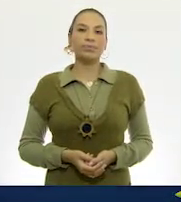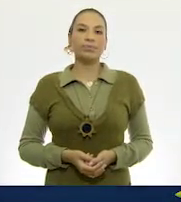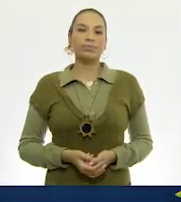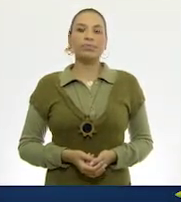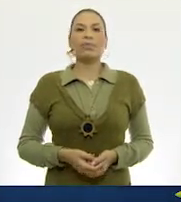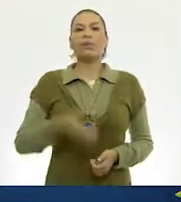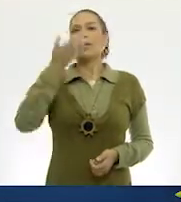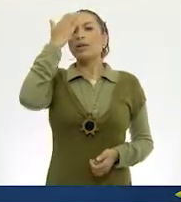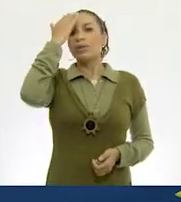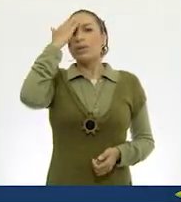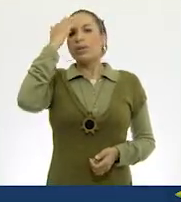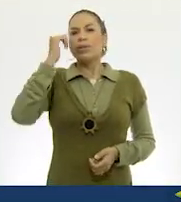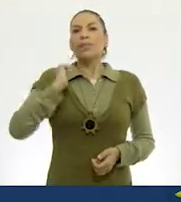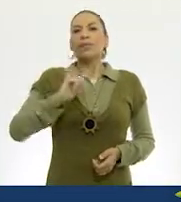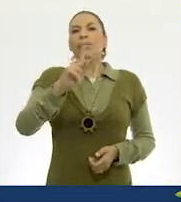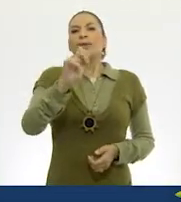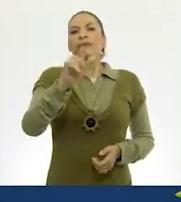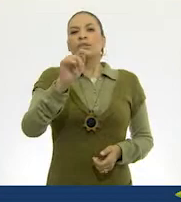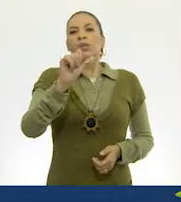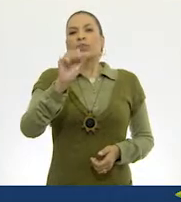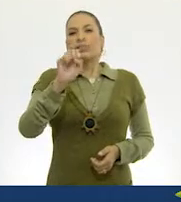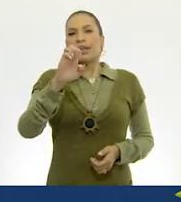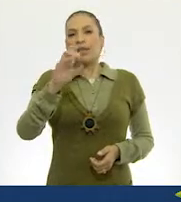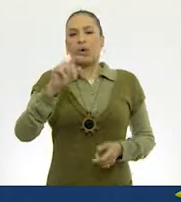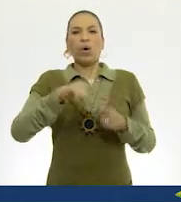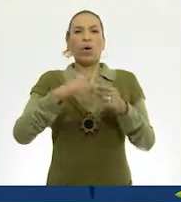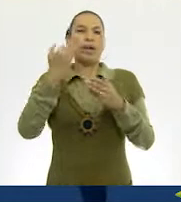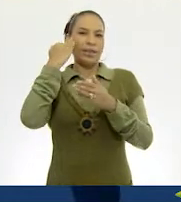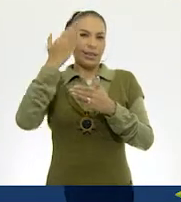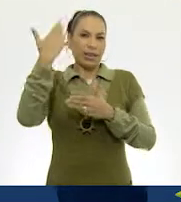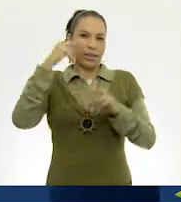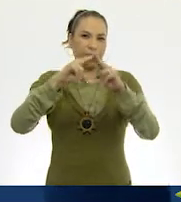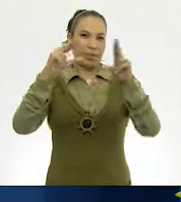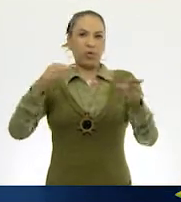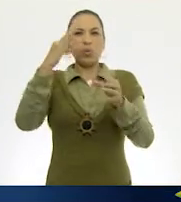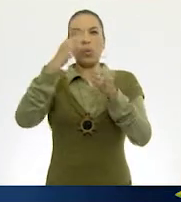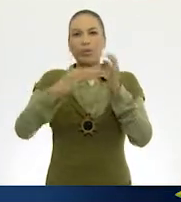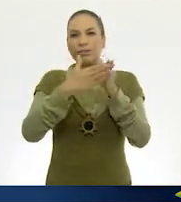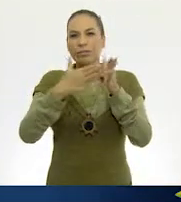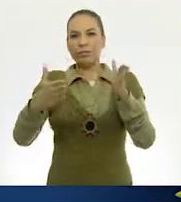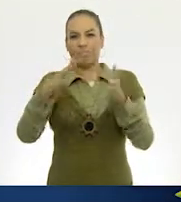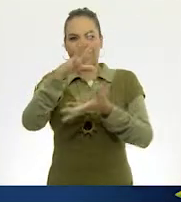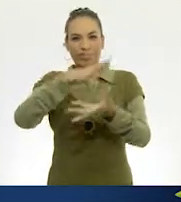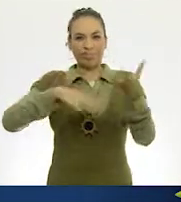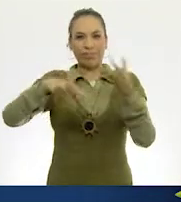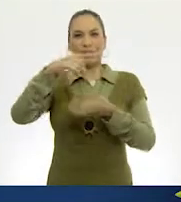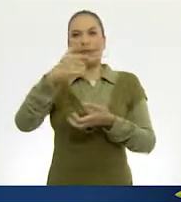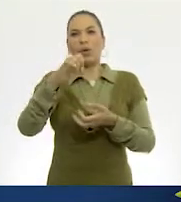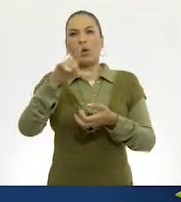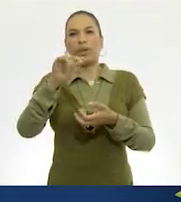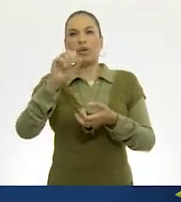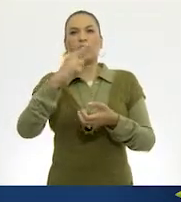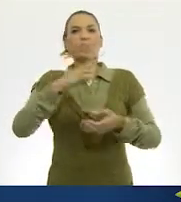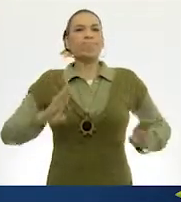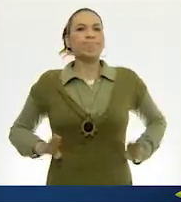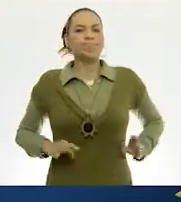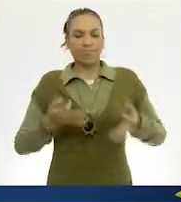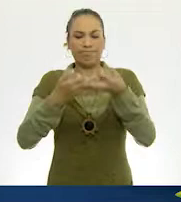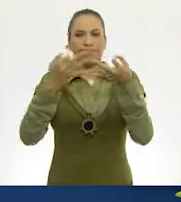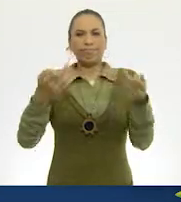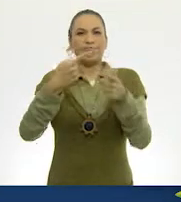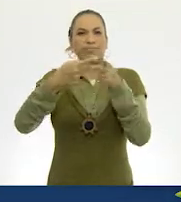Se conoce como Pleistoceno o Edad de Hielo al último periodo geológico caracterizado por